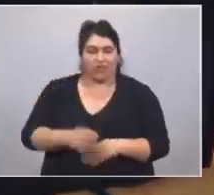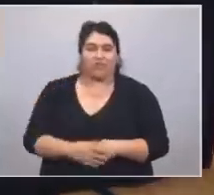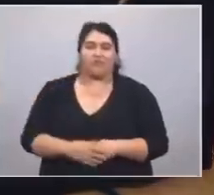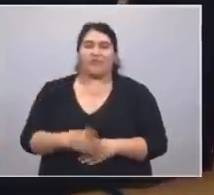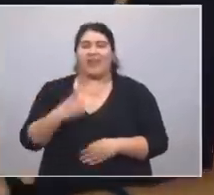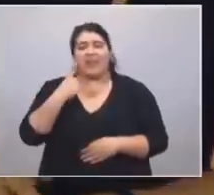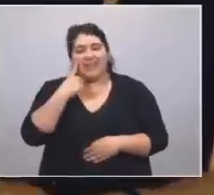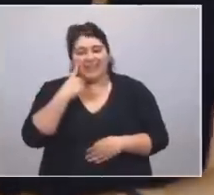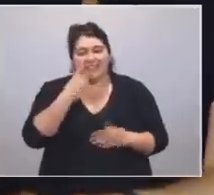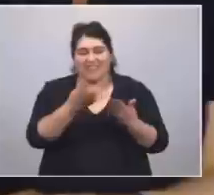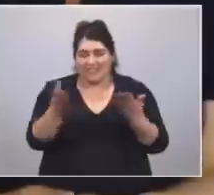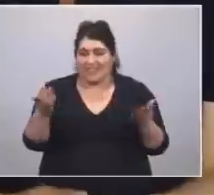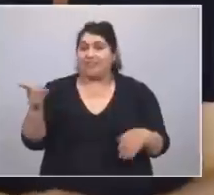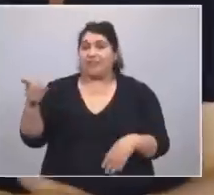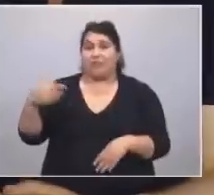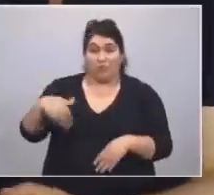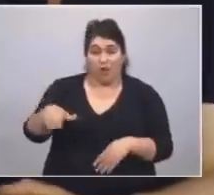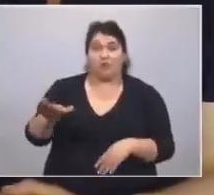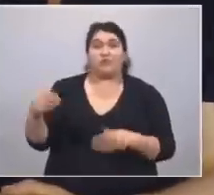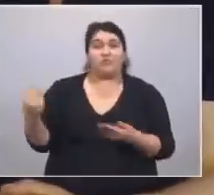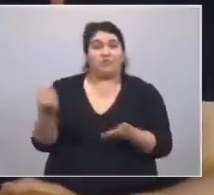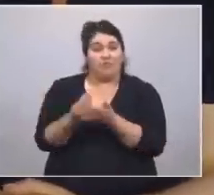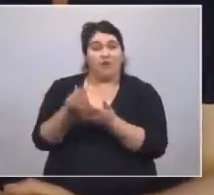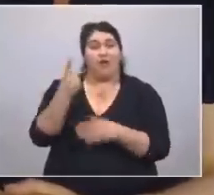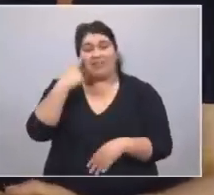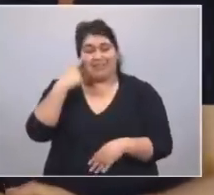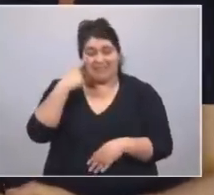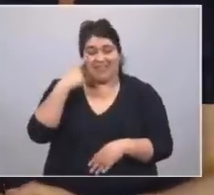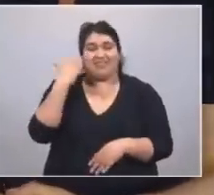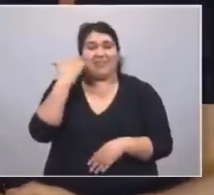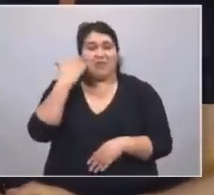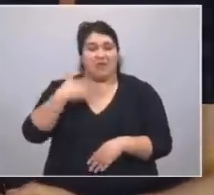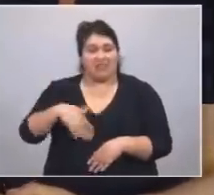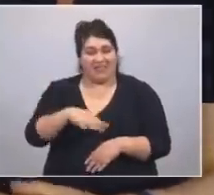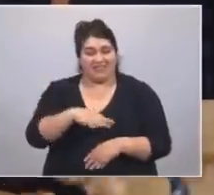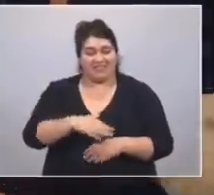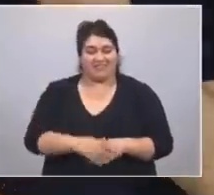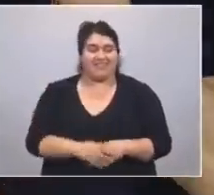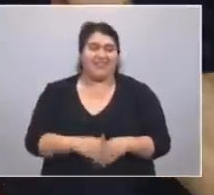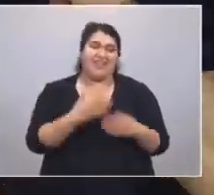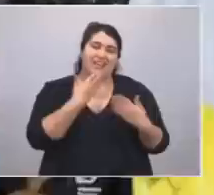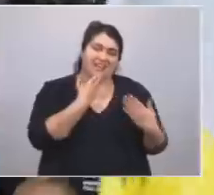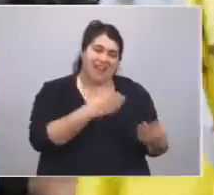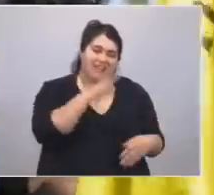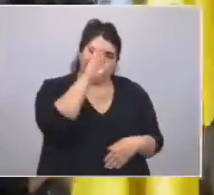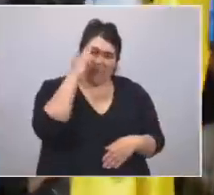intendente y próximo intendente de Matanza. Gracias, Vero,